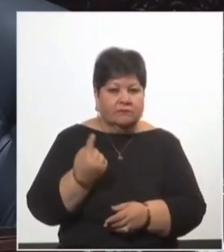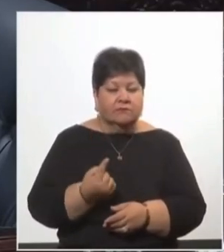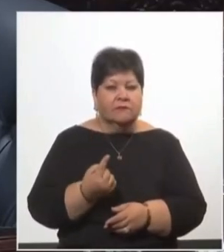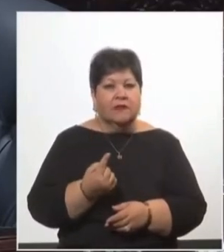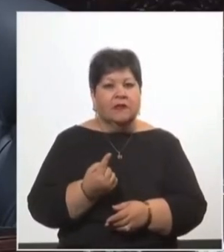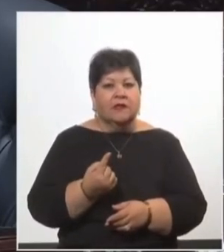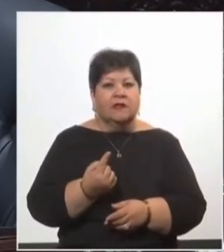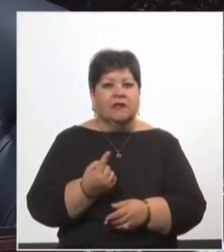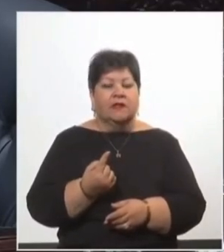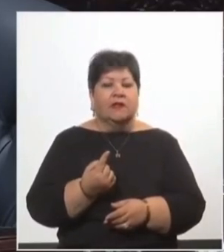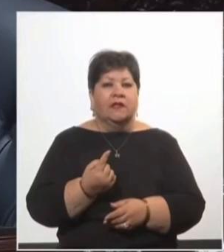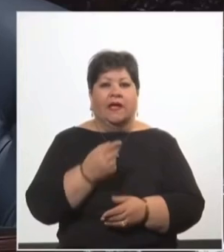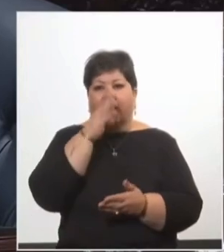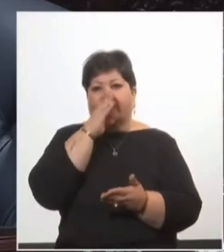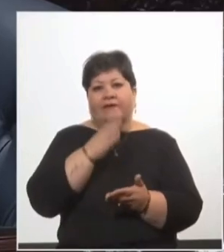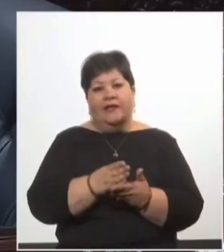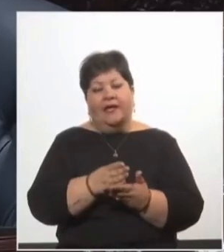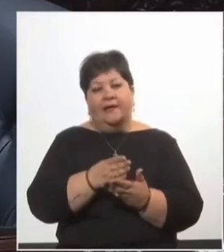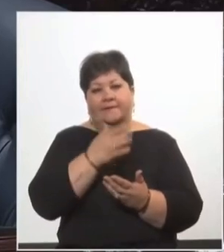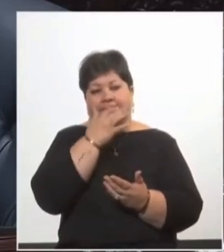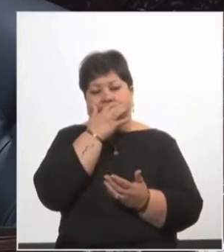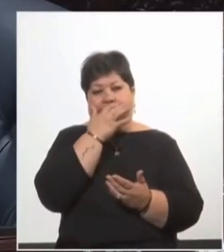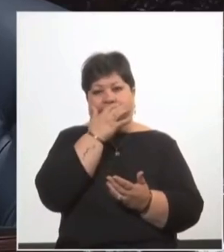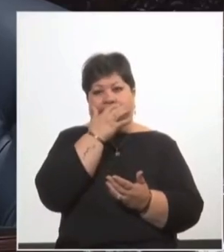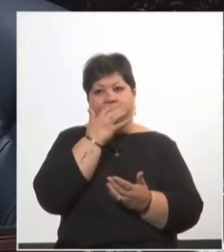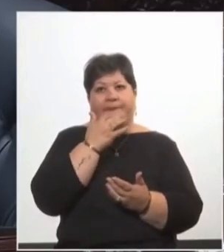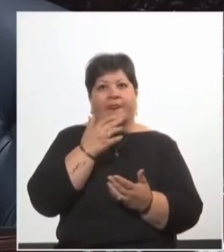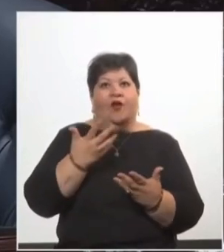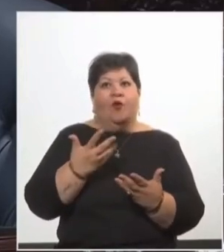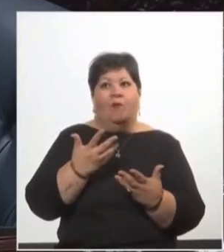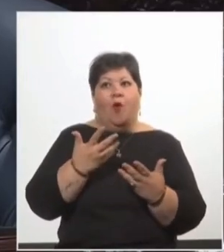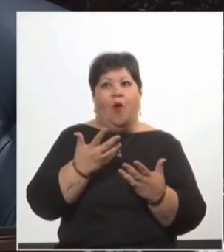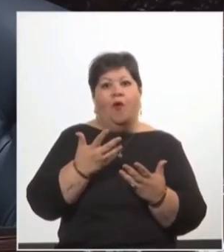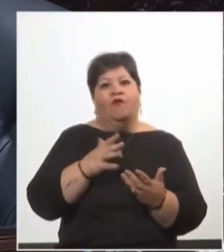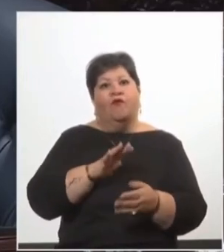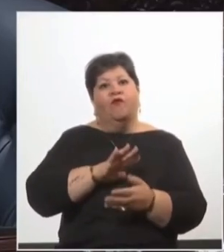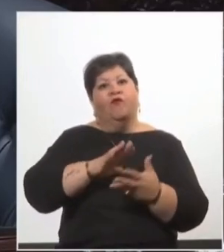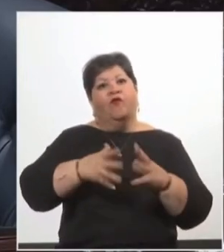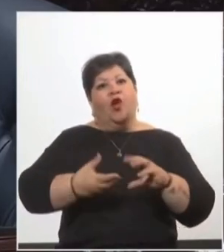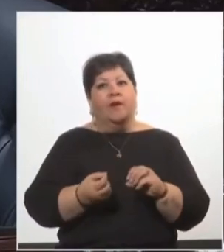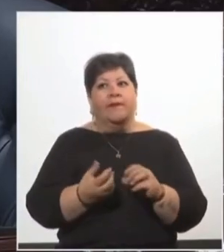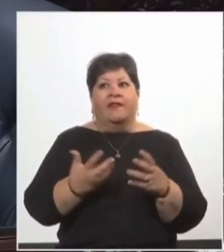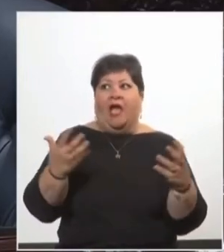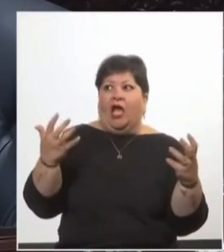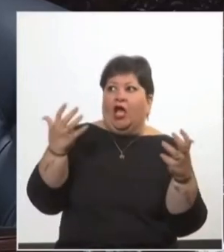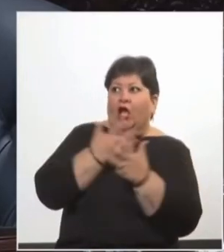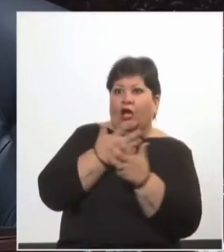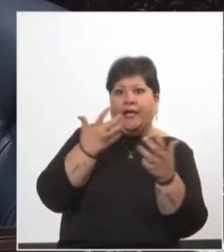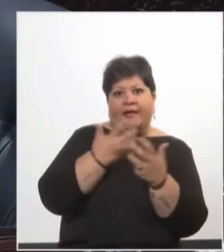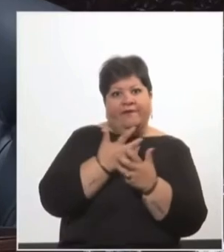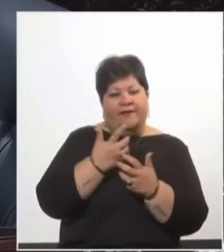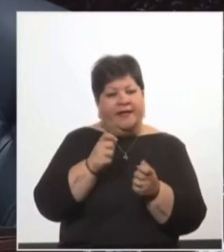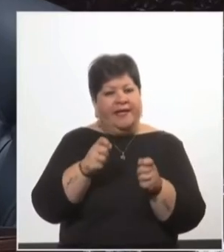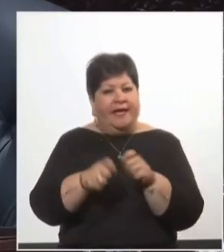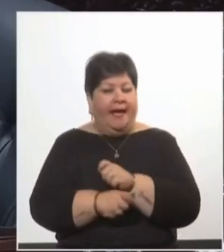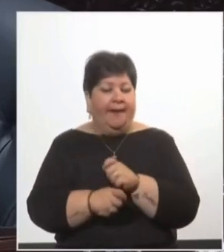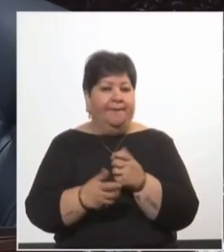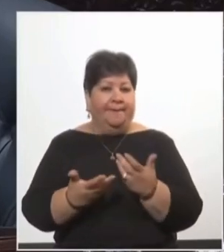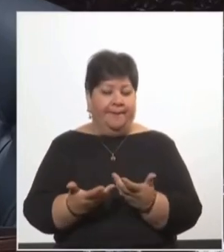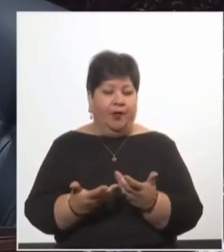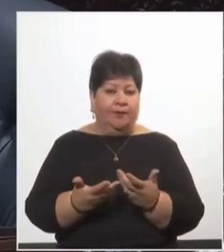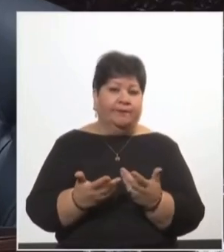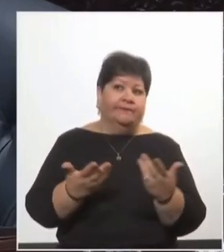terminaron generando una especie de Frankenstein previsional, producto del tironeo de los socios de la